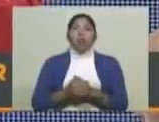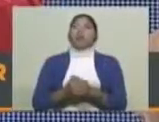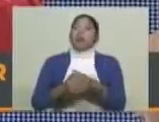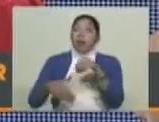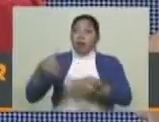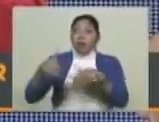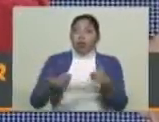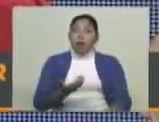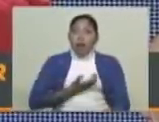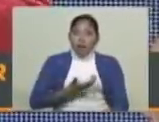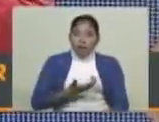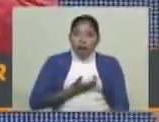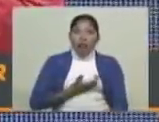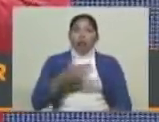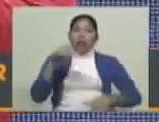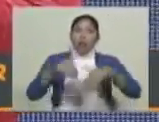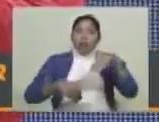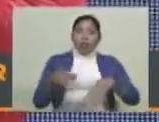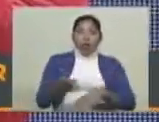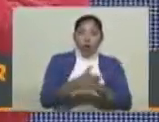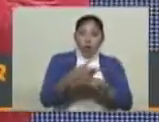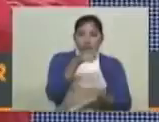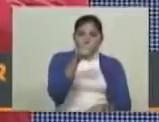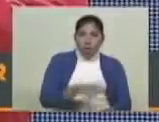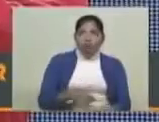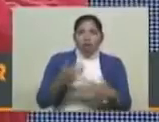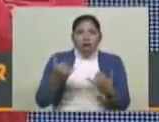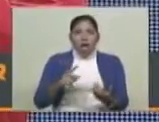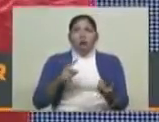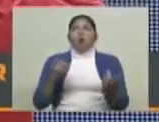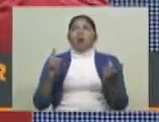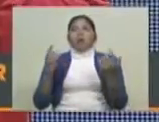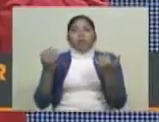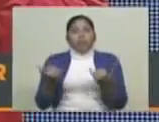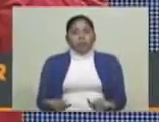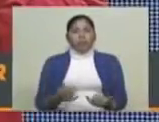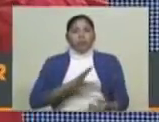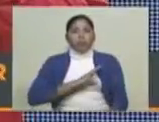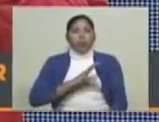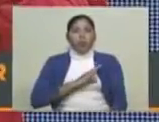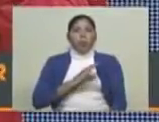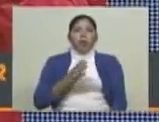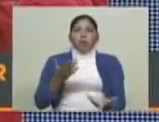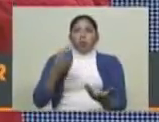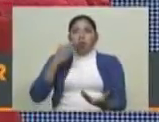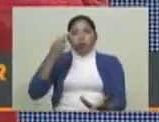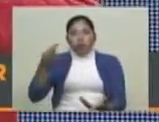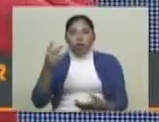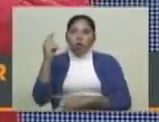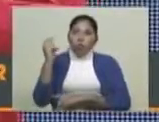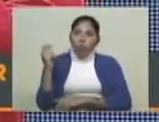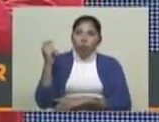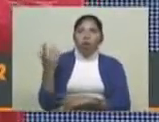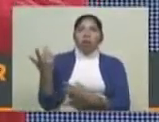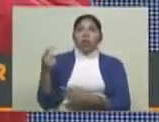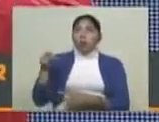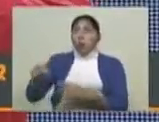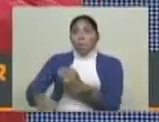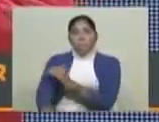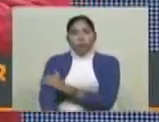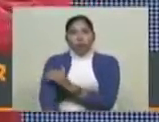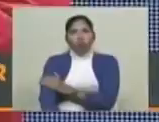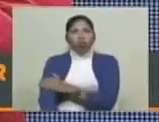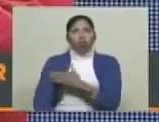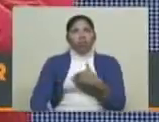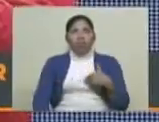alcaldes, y ahora vamos a las elecciones presidenciales, a los consejos legislativos. La oposición quería elecciones y ahora que